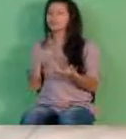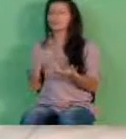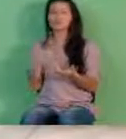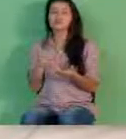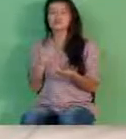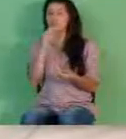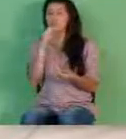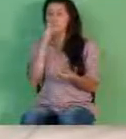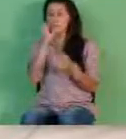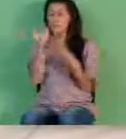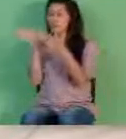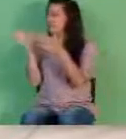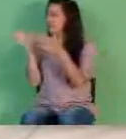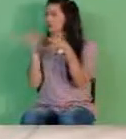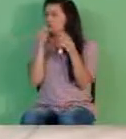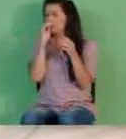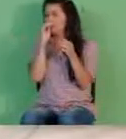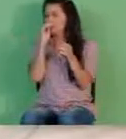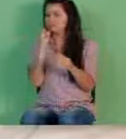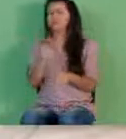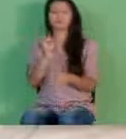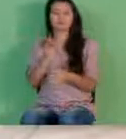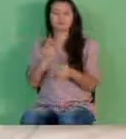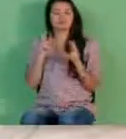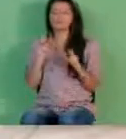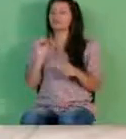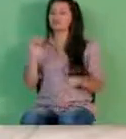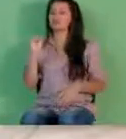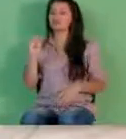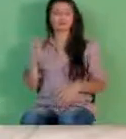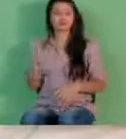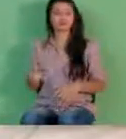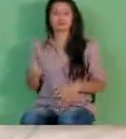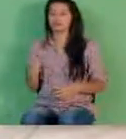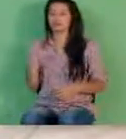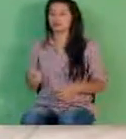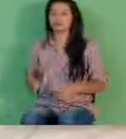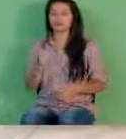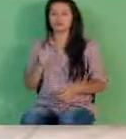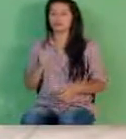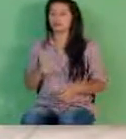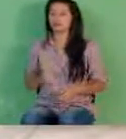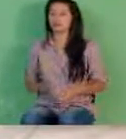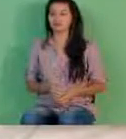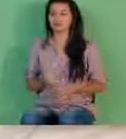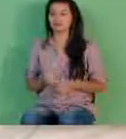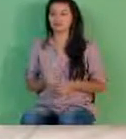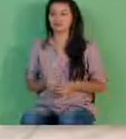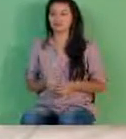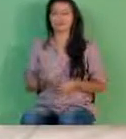como sus locaciones y cien por ciento el personal muy muy amable